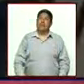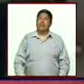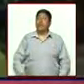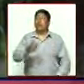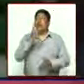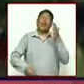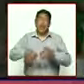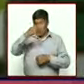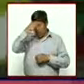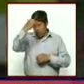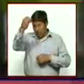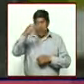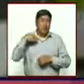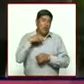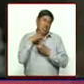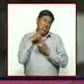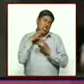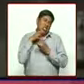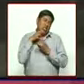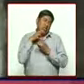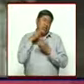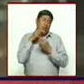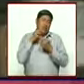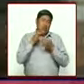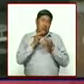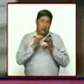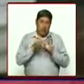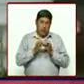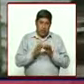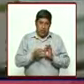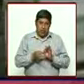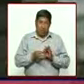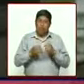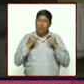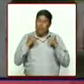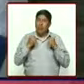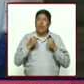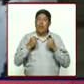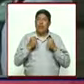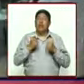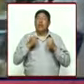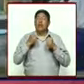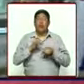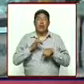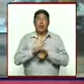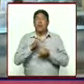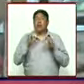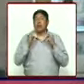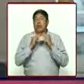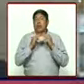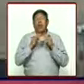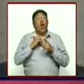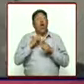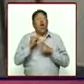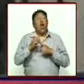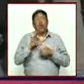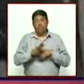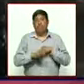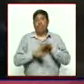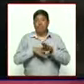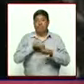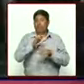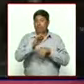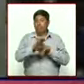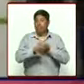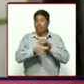¿Qué opina? Si en vez de ponernos nerviosos, generamos soluciones y nos ponemos las pilas, saliendo temprano de casa o generando caminatas para así